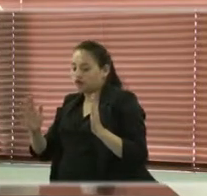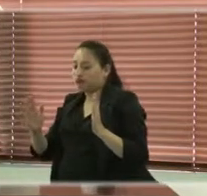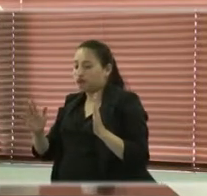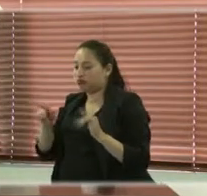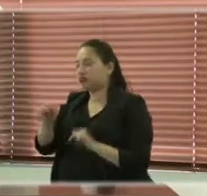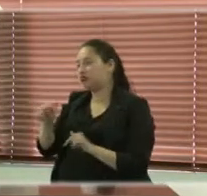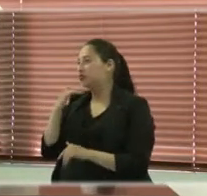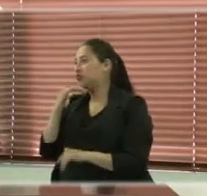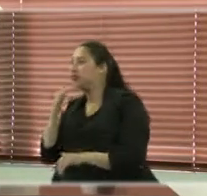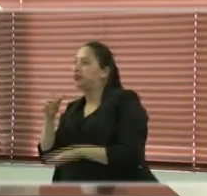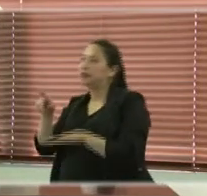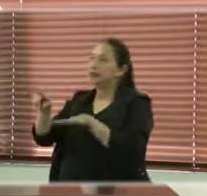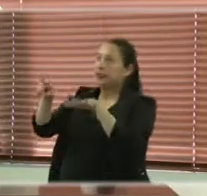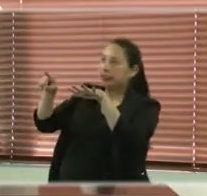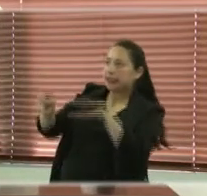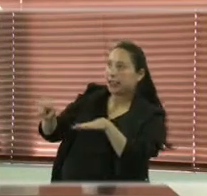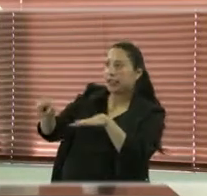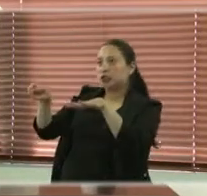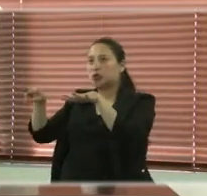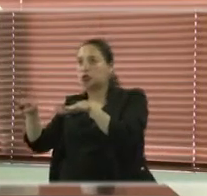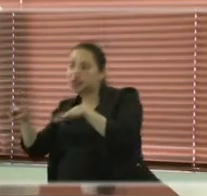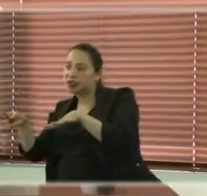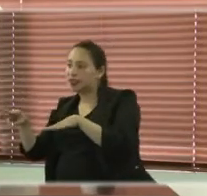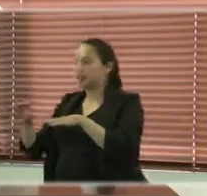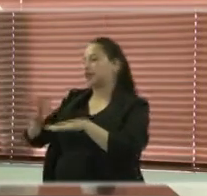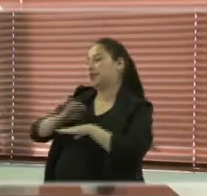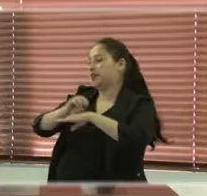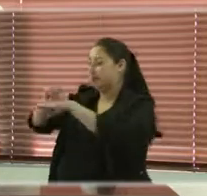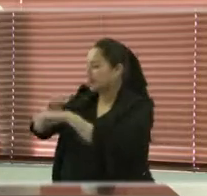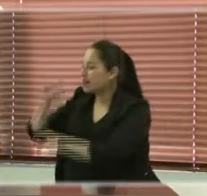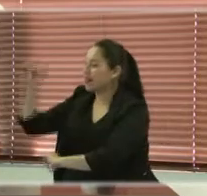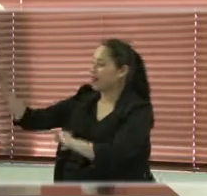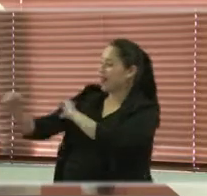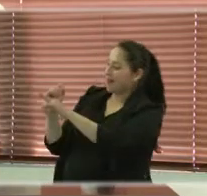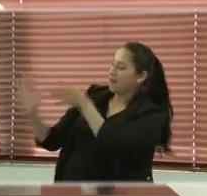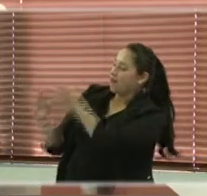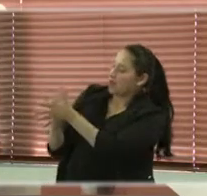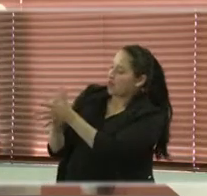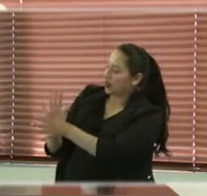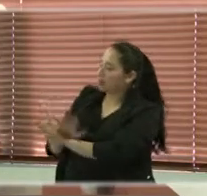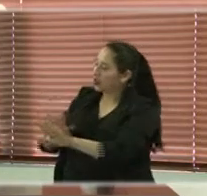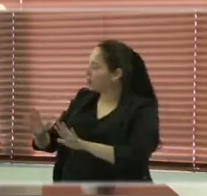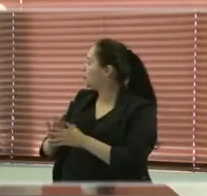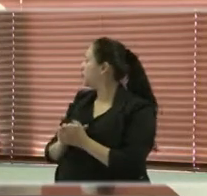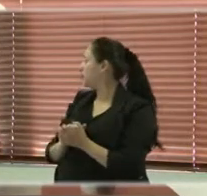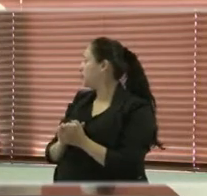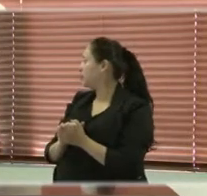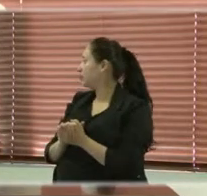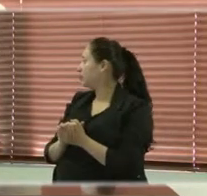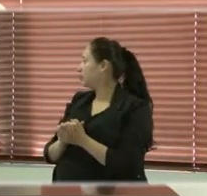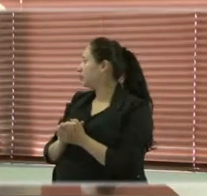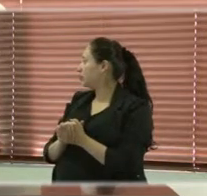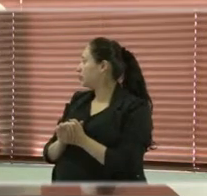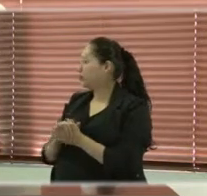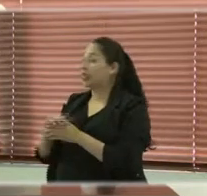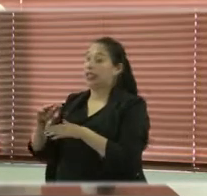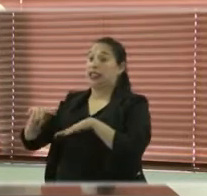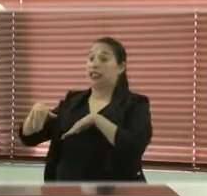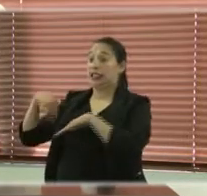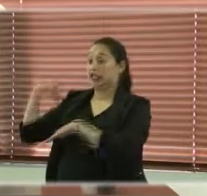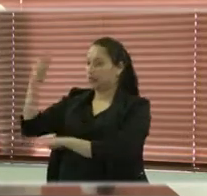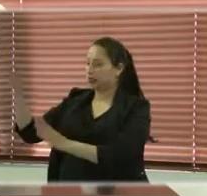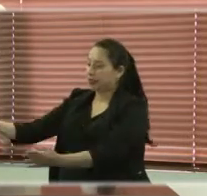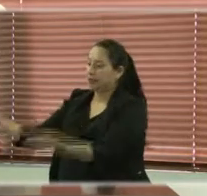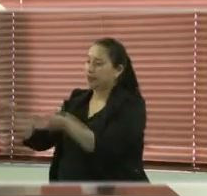seis ocho meses para que las organizaciones envíen su información luego que se cierra la